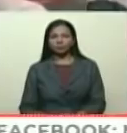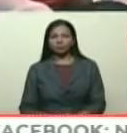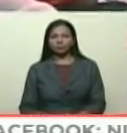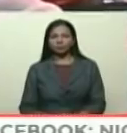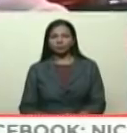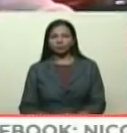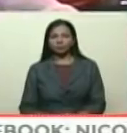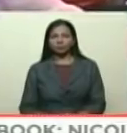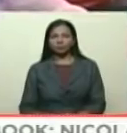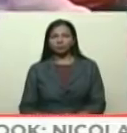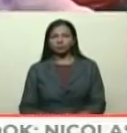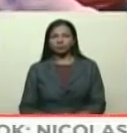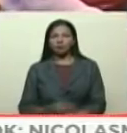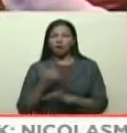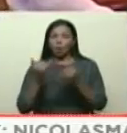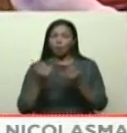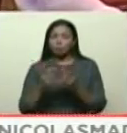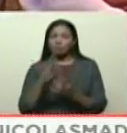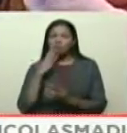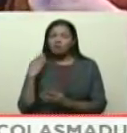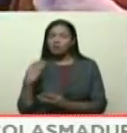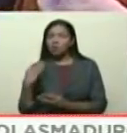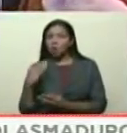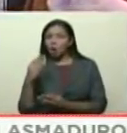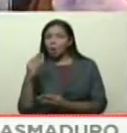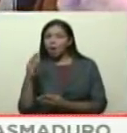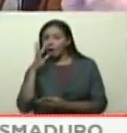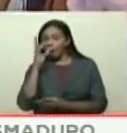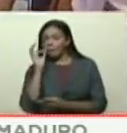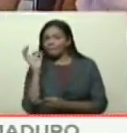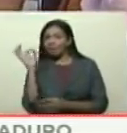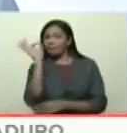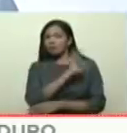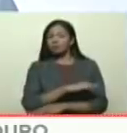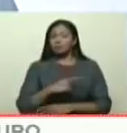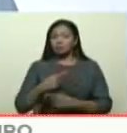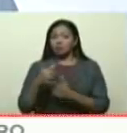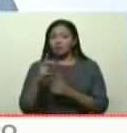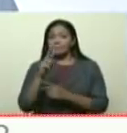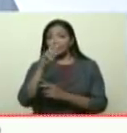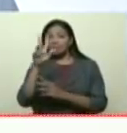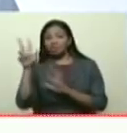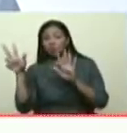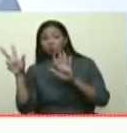tomarle la palabra a este joven barquisimetano de 28 años,